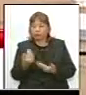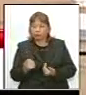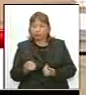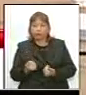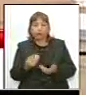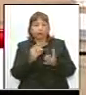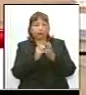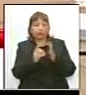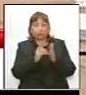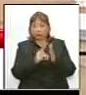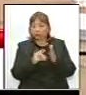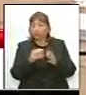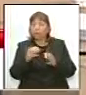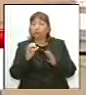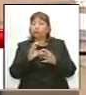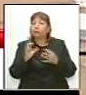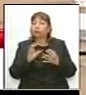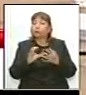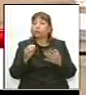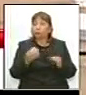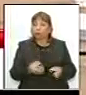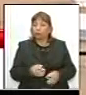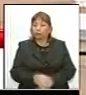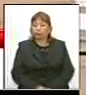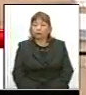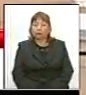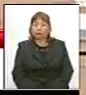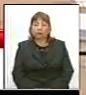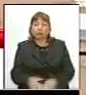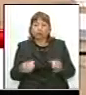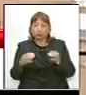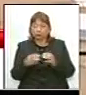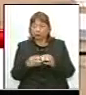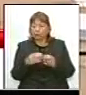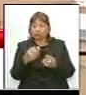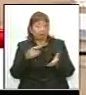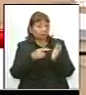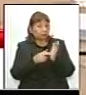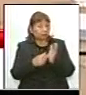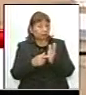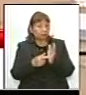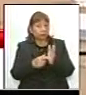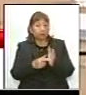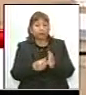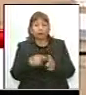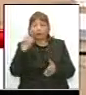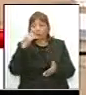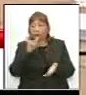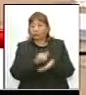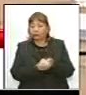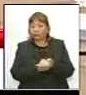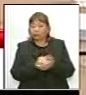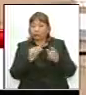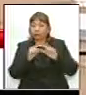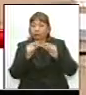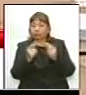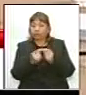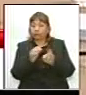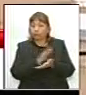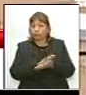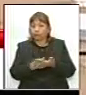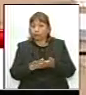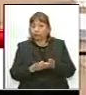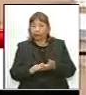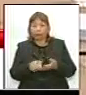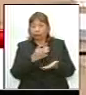dirimir este tipo de temas de carácter doctrinario. Y esa comisión ilustra a este órgano para que este órgano lo delibere